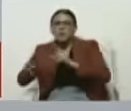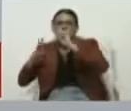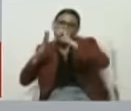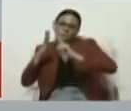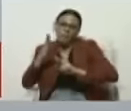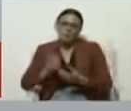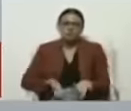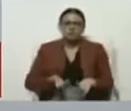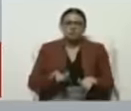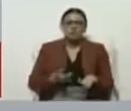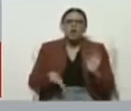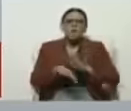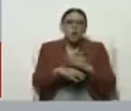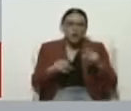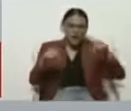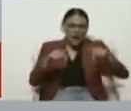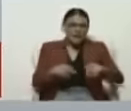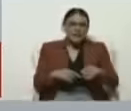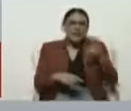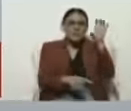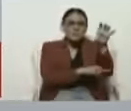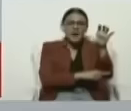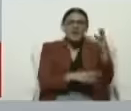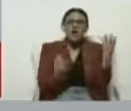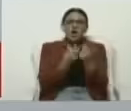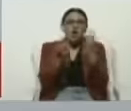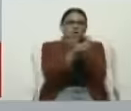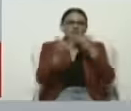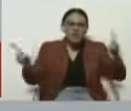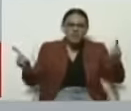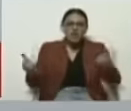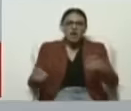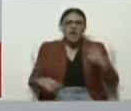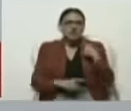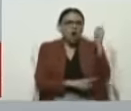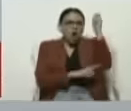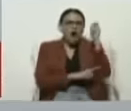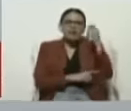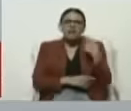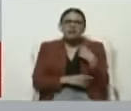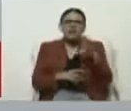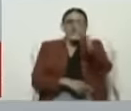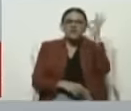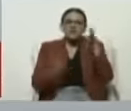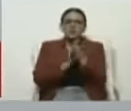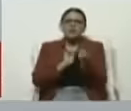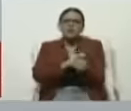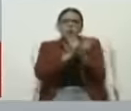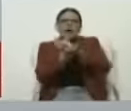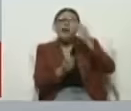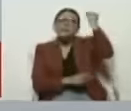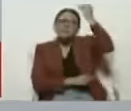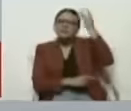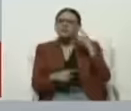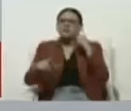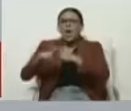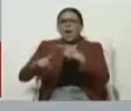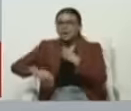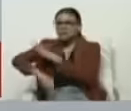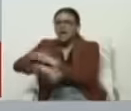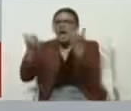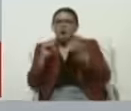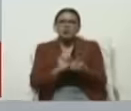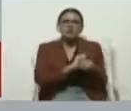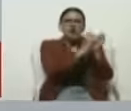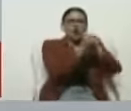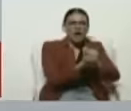democrático que un alcalde X decida tomar una decisión? ¿Por qué tienes que amenazarlo de muerte? ¿Ah? Tú sabes que estoy hablando contigo,